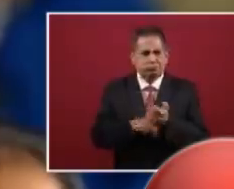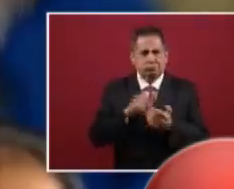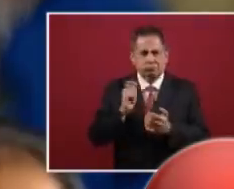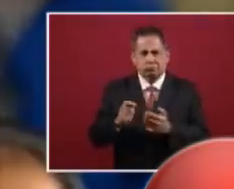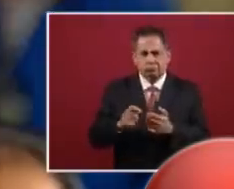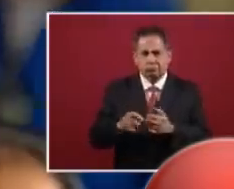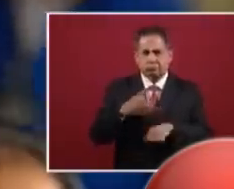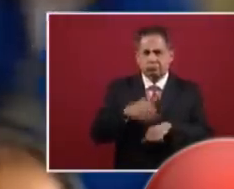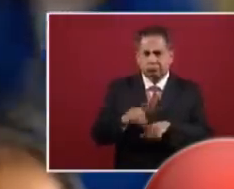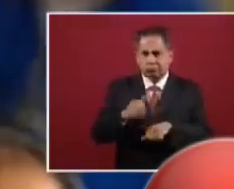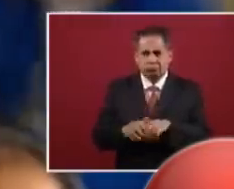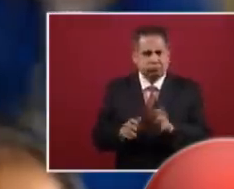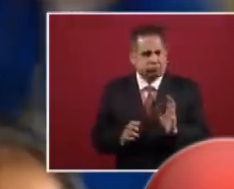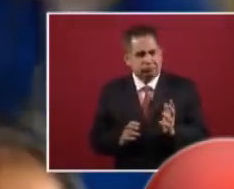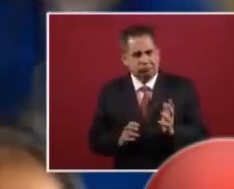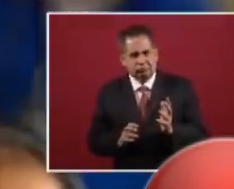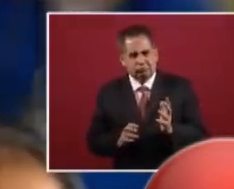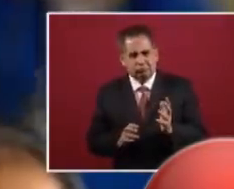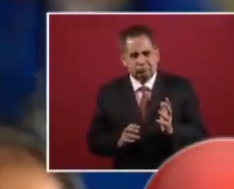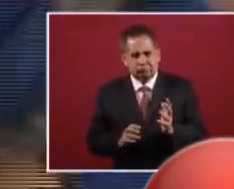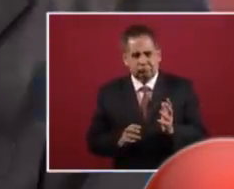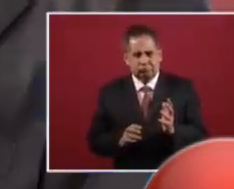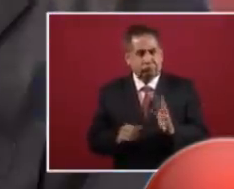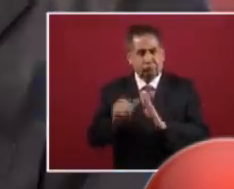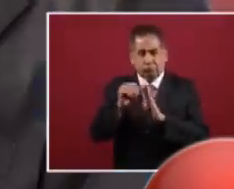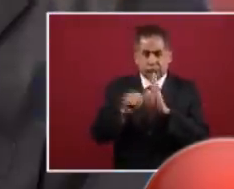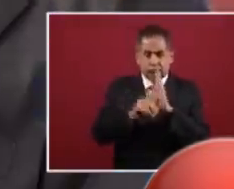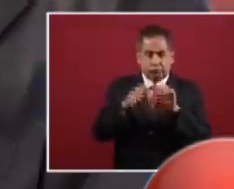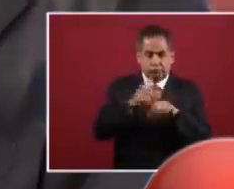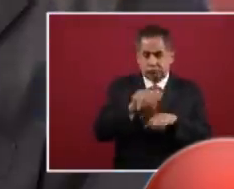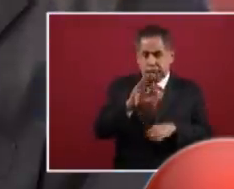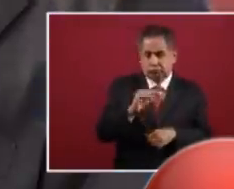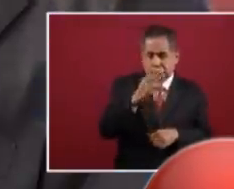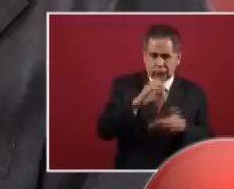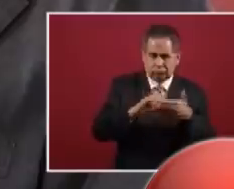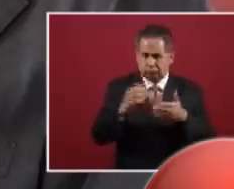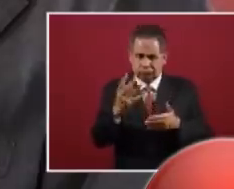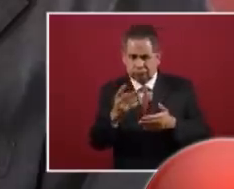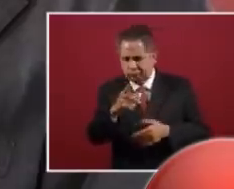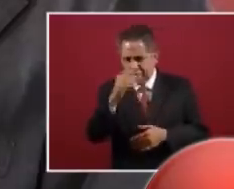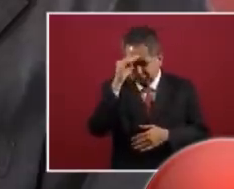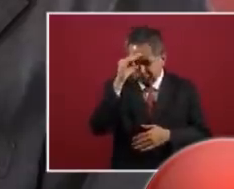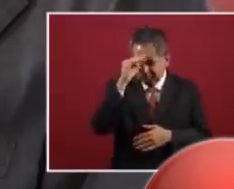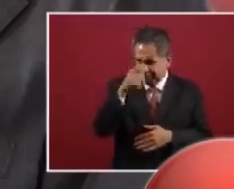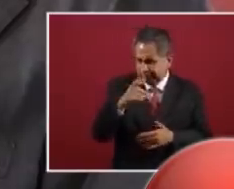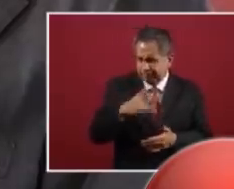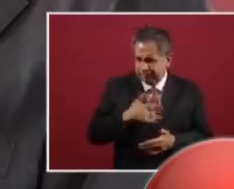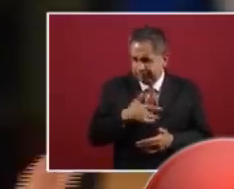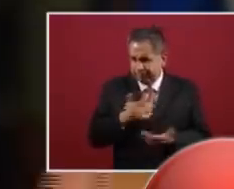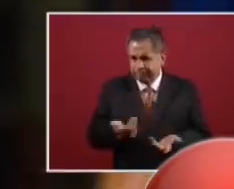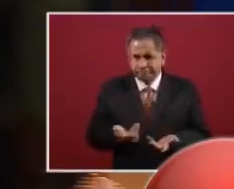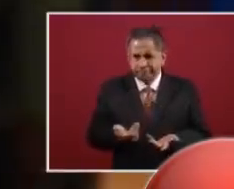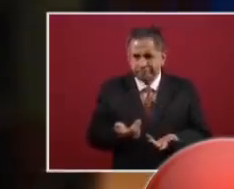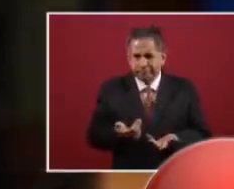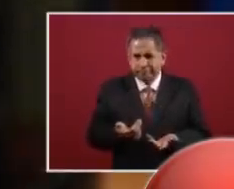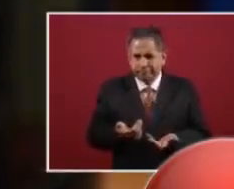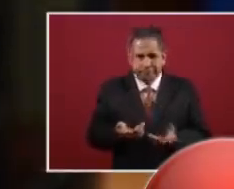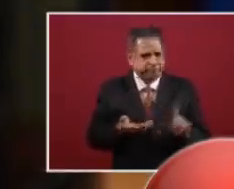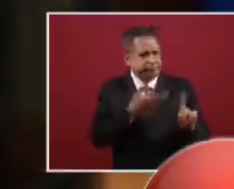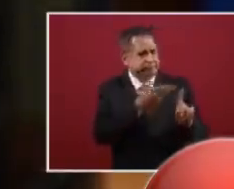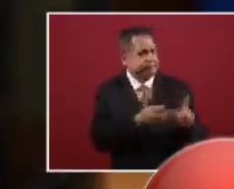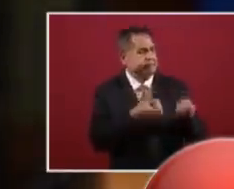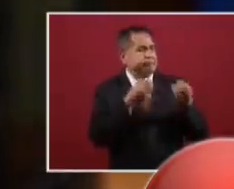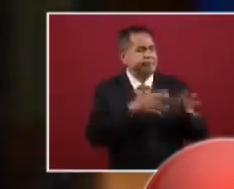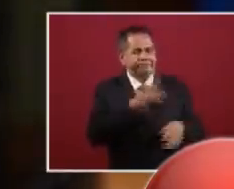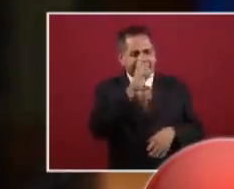capítulo 4 del artículo 94. ¿Usted considera que hay, porque luego no solo no pierden su respetabilidad,